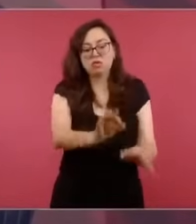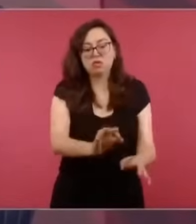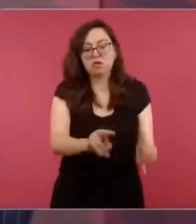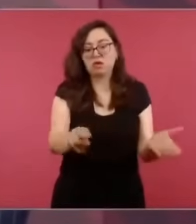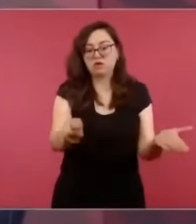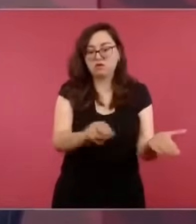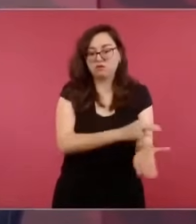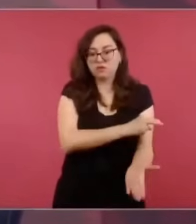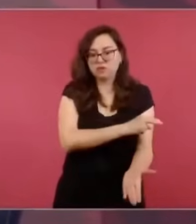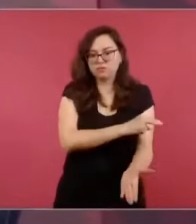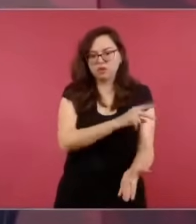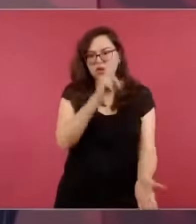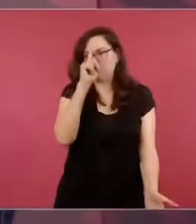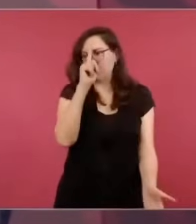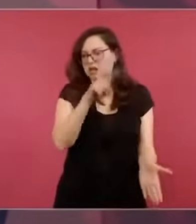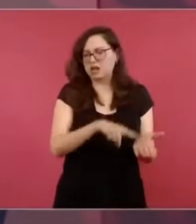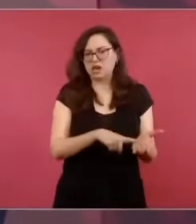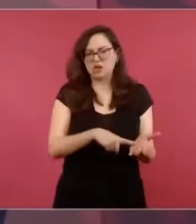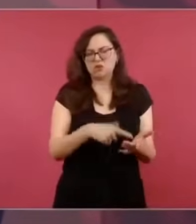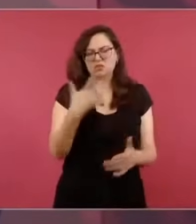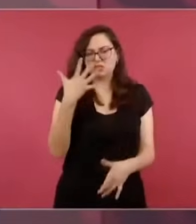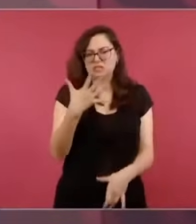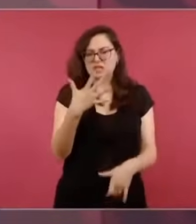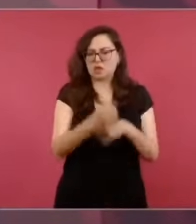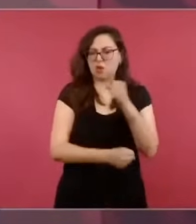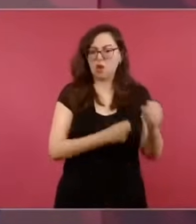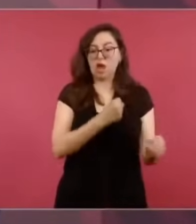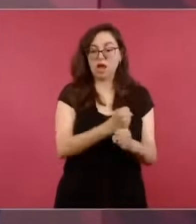no sé, por 3, 5 años más.